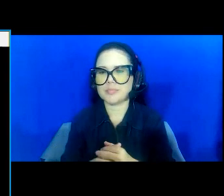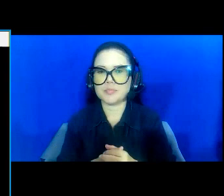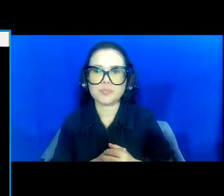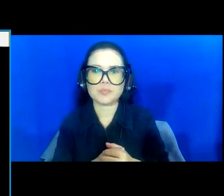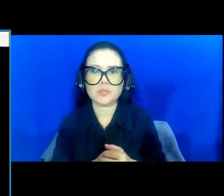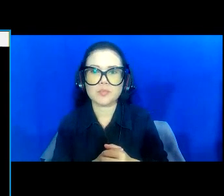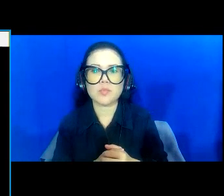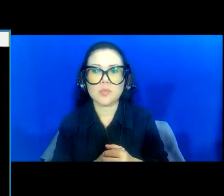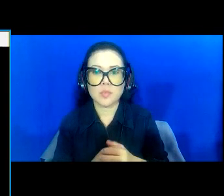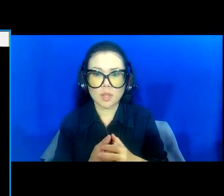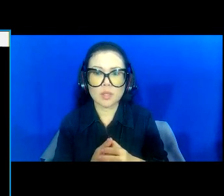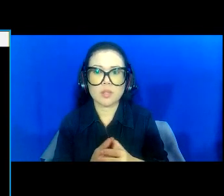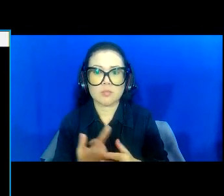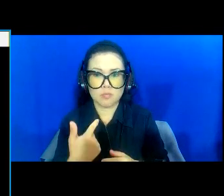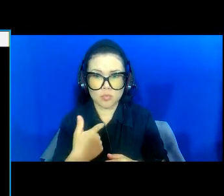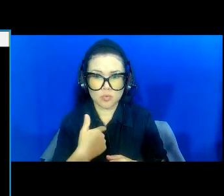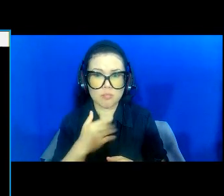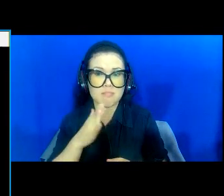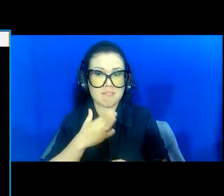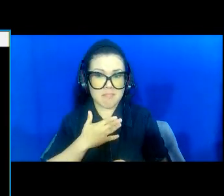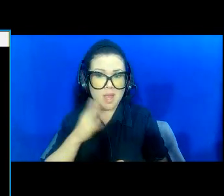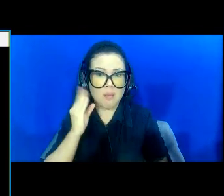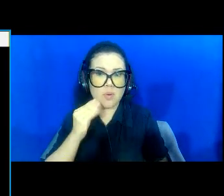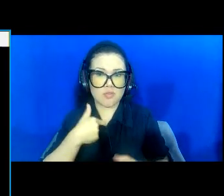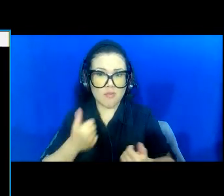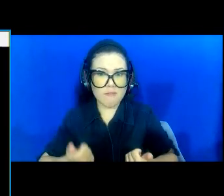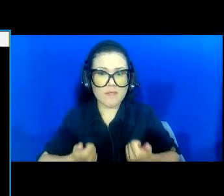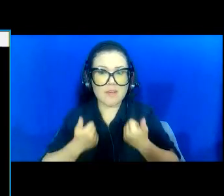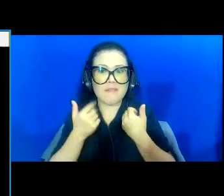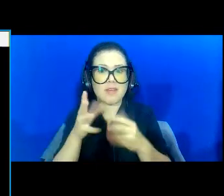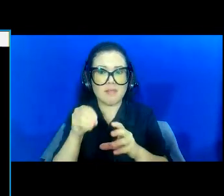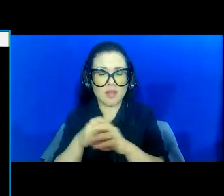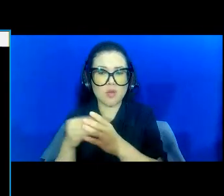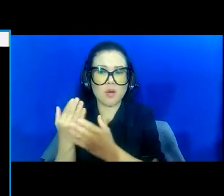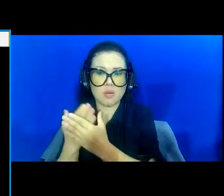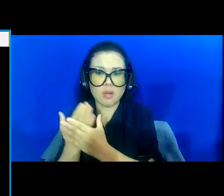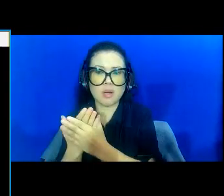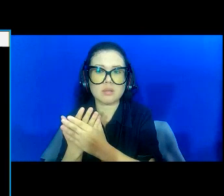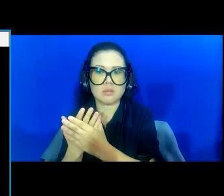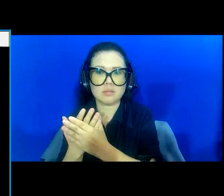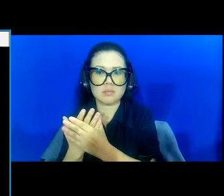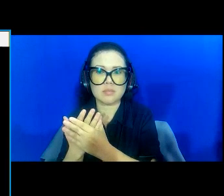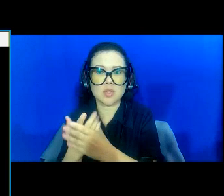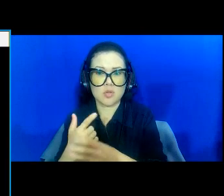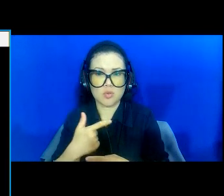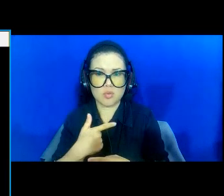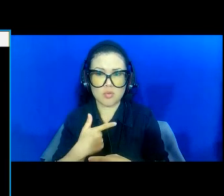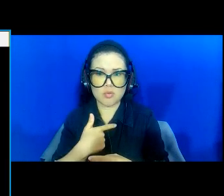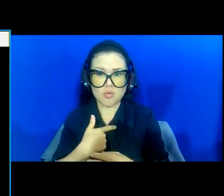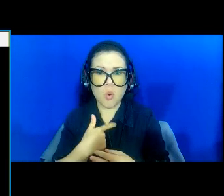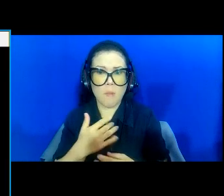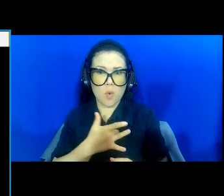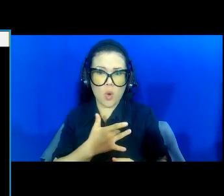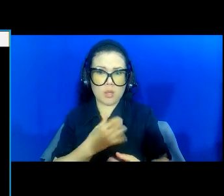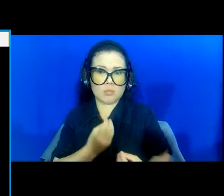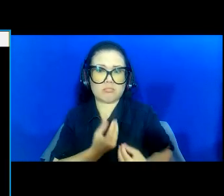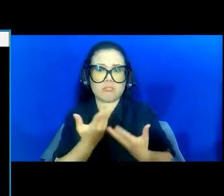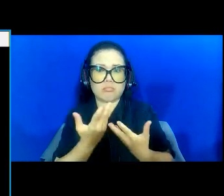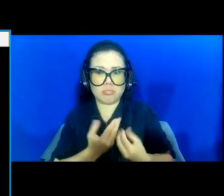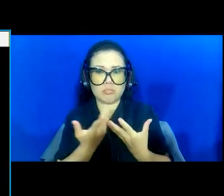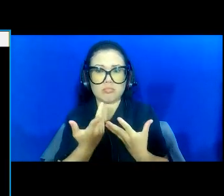yo, porque yo viví dentro de la cárcel y sé que, lo digo yo de todo corazón, ¿verdad?